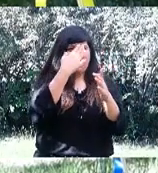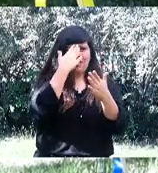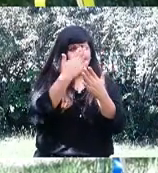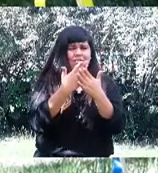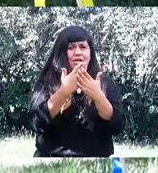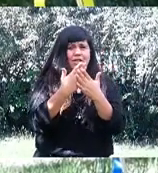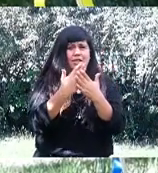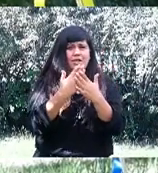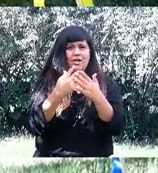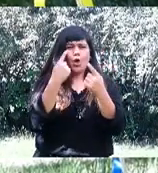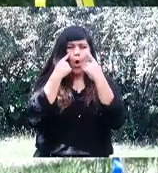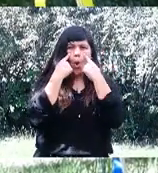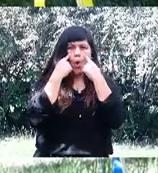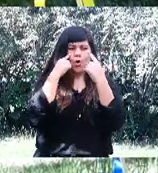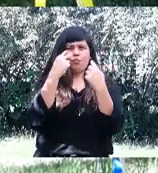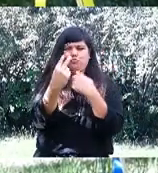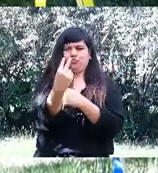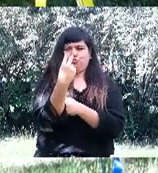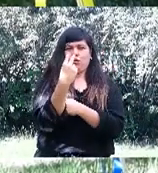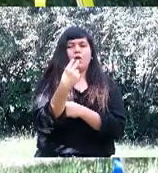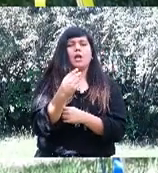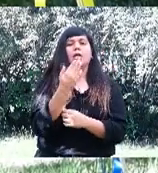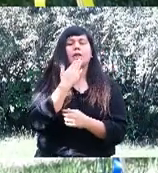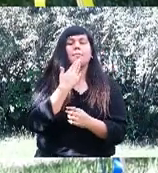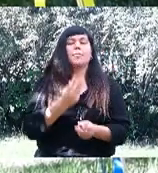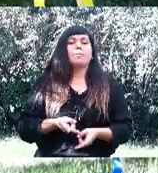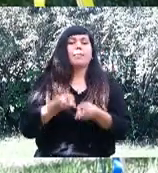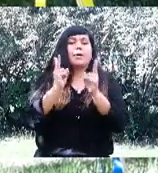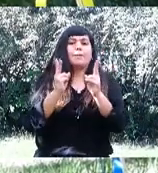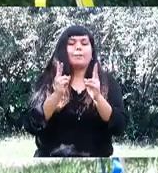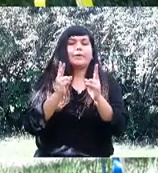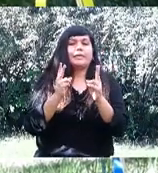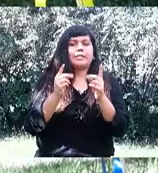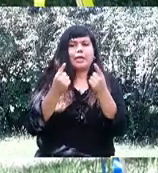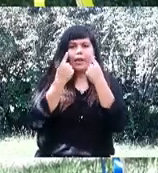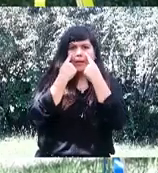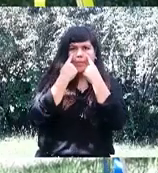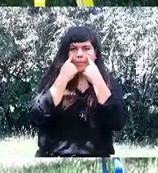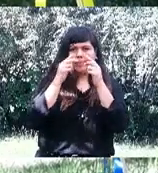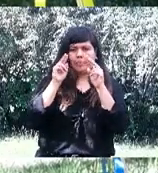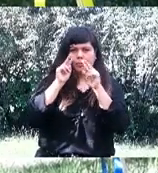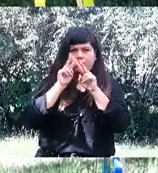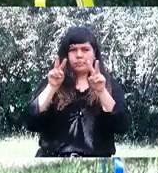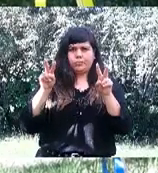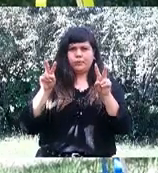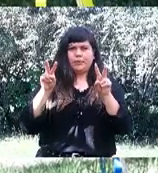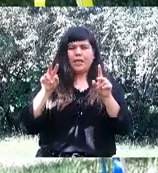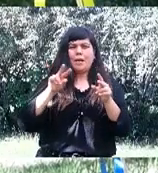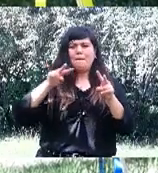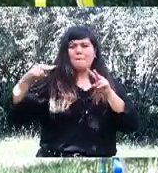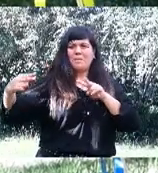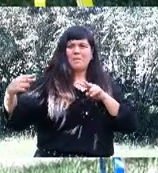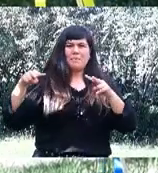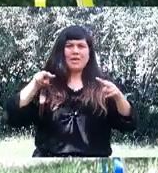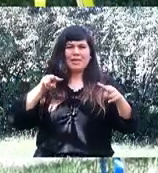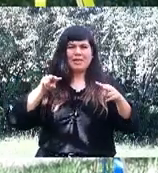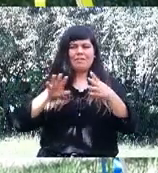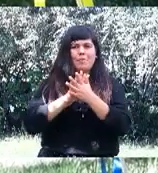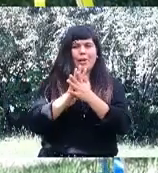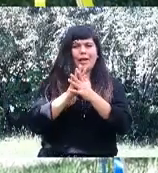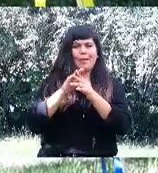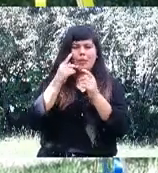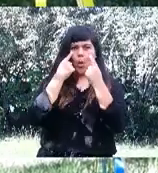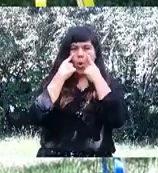con con con sus ojos cierto sino que también nos permite como mirar eh desde hacer un cambio de perspectiva mirar desde atrás